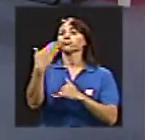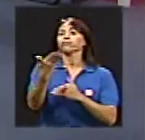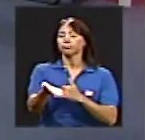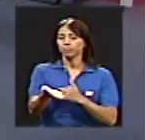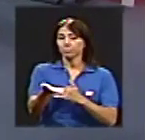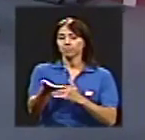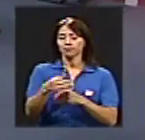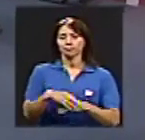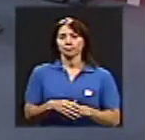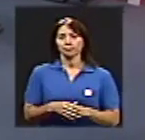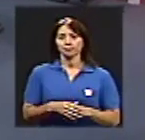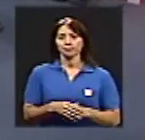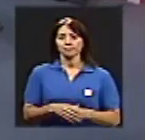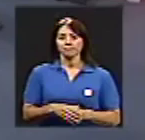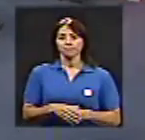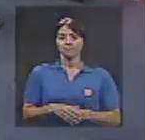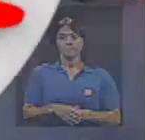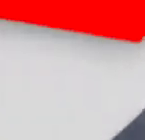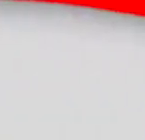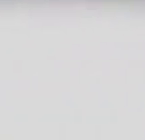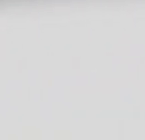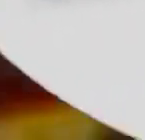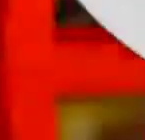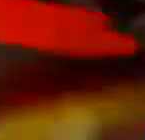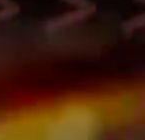la autorización.